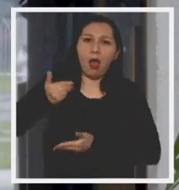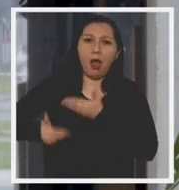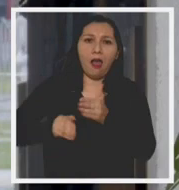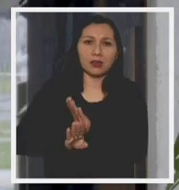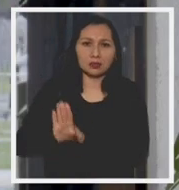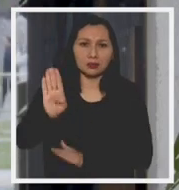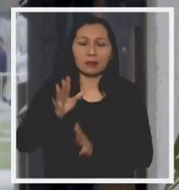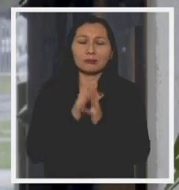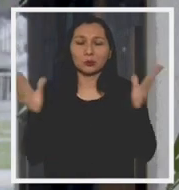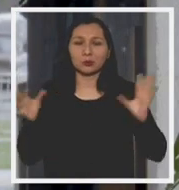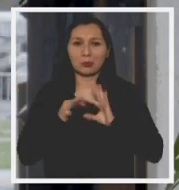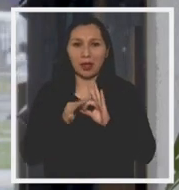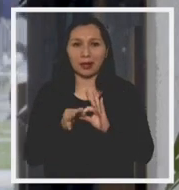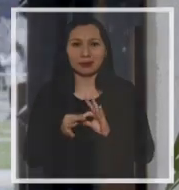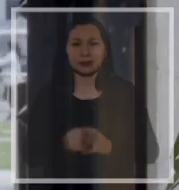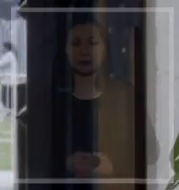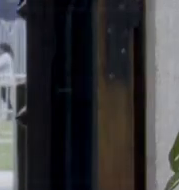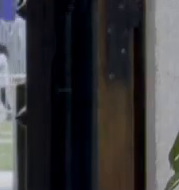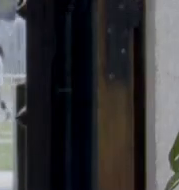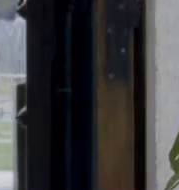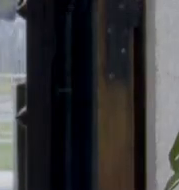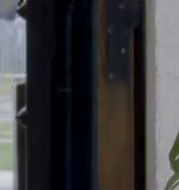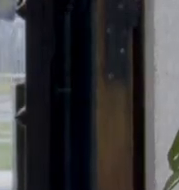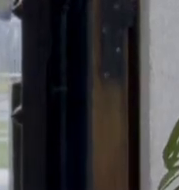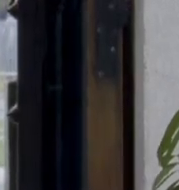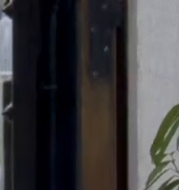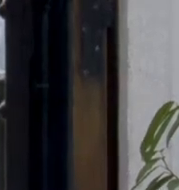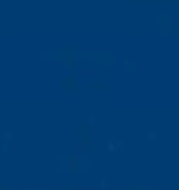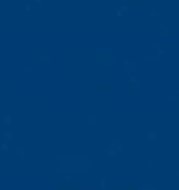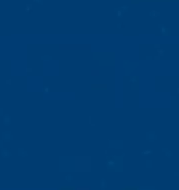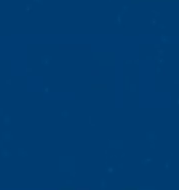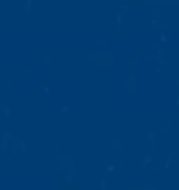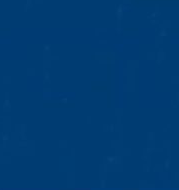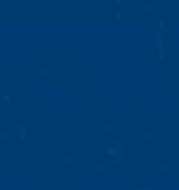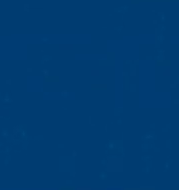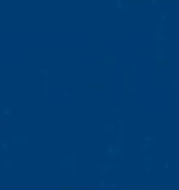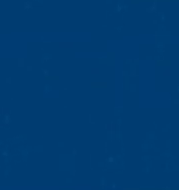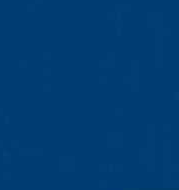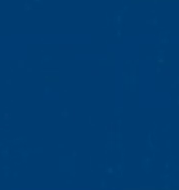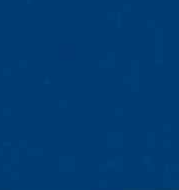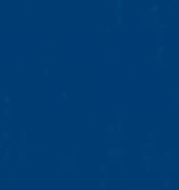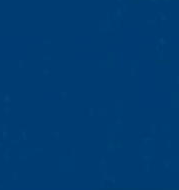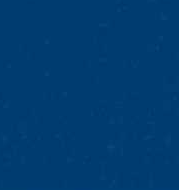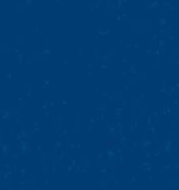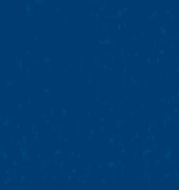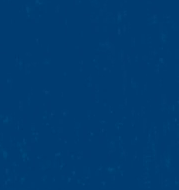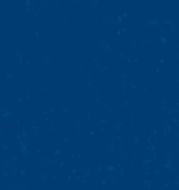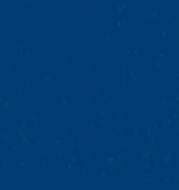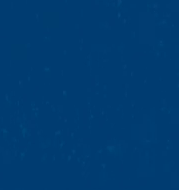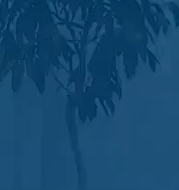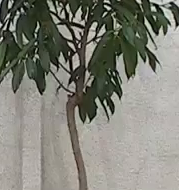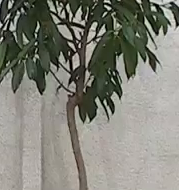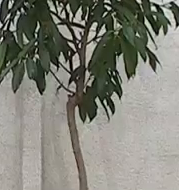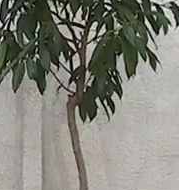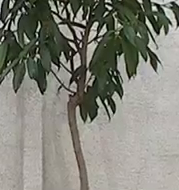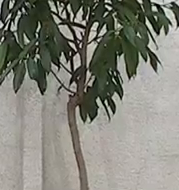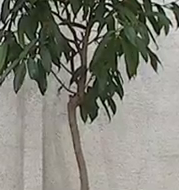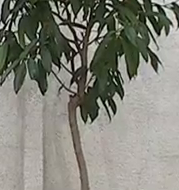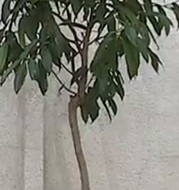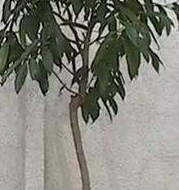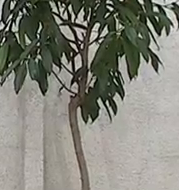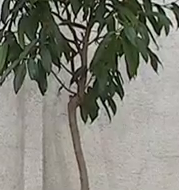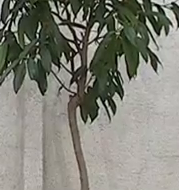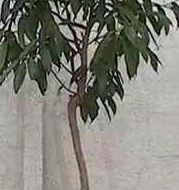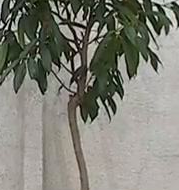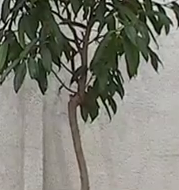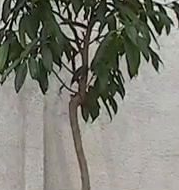avanzar. Muchísimas gracias. Entonces, el presidente de la República que realiza en esta declaración justamente la conmemoración del 18